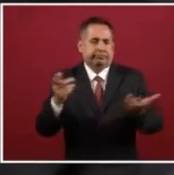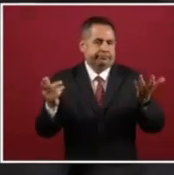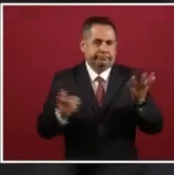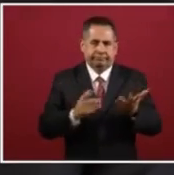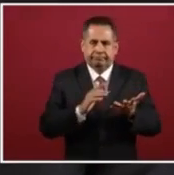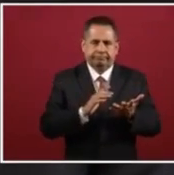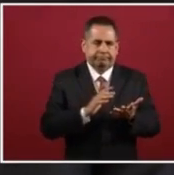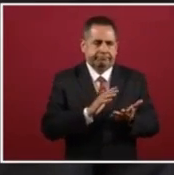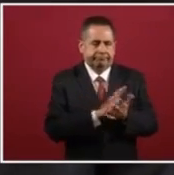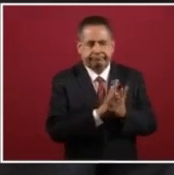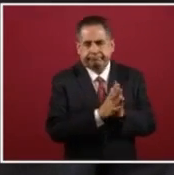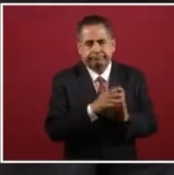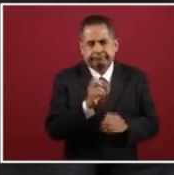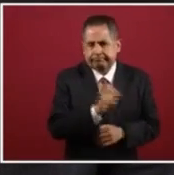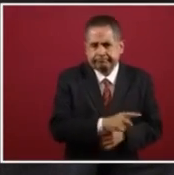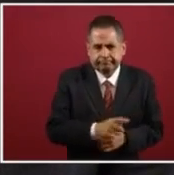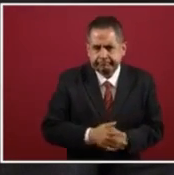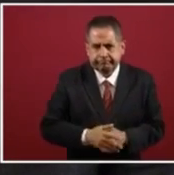incumpliendo con